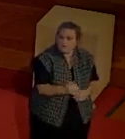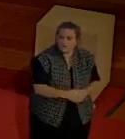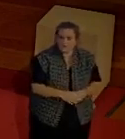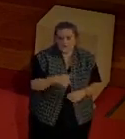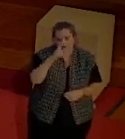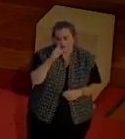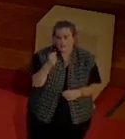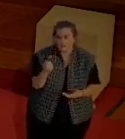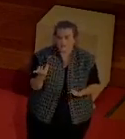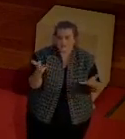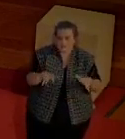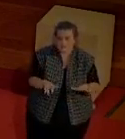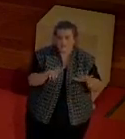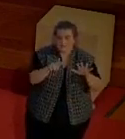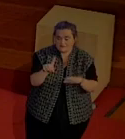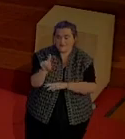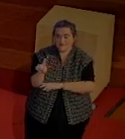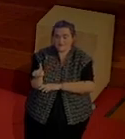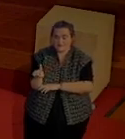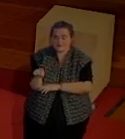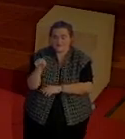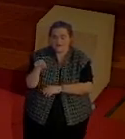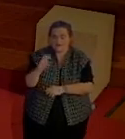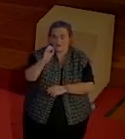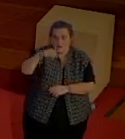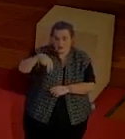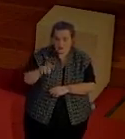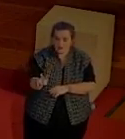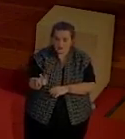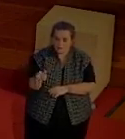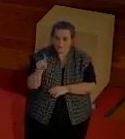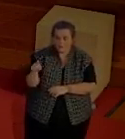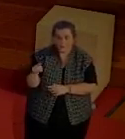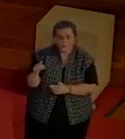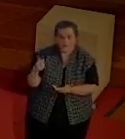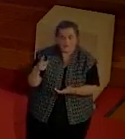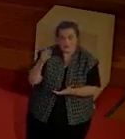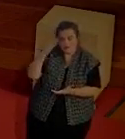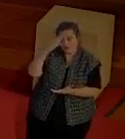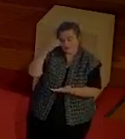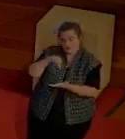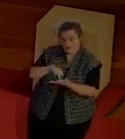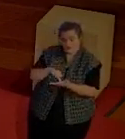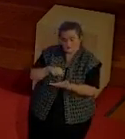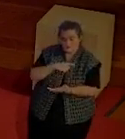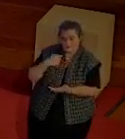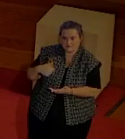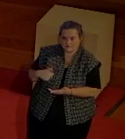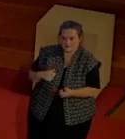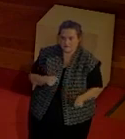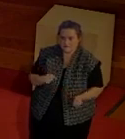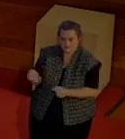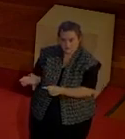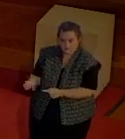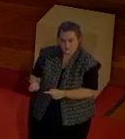en 1971 es cuando la ONU le concede a Pekín la representación de China y se la quita a